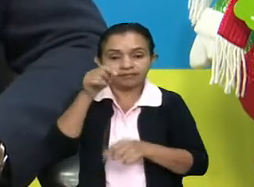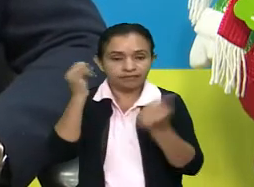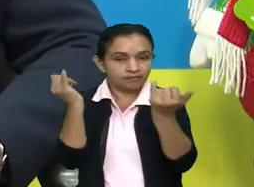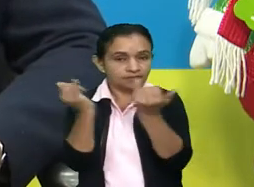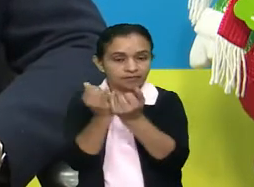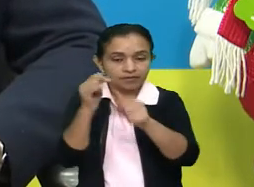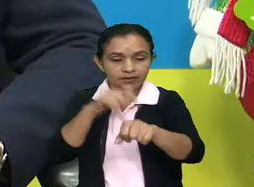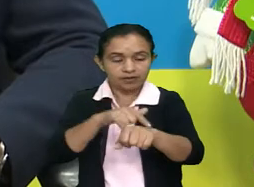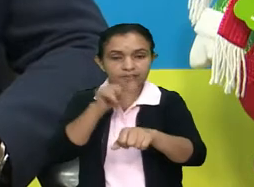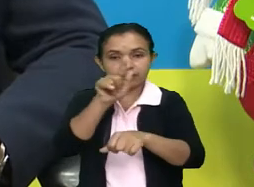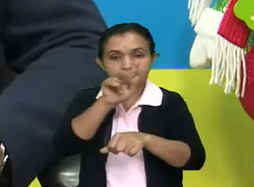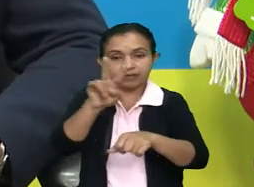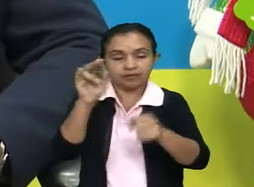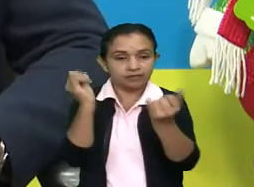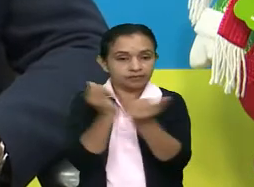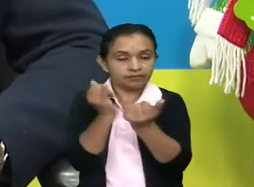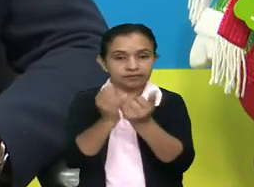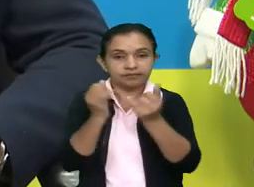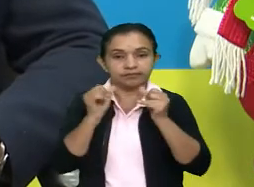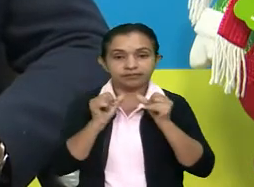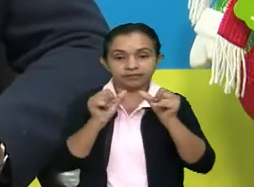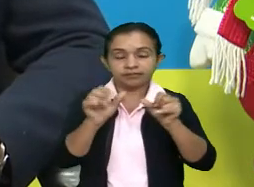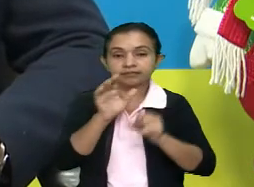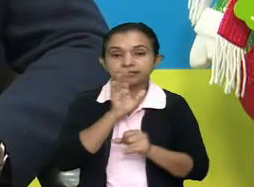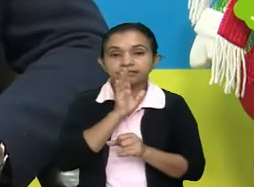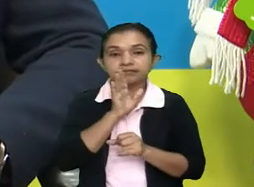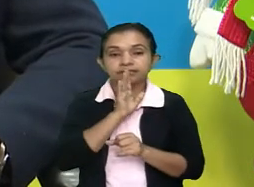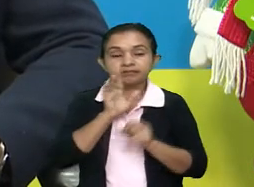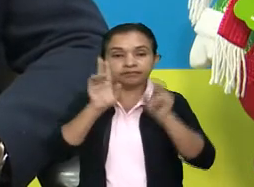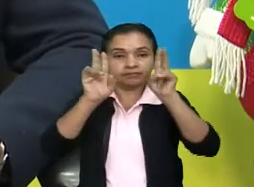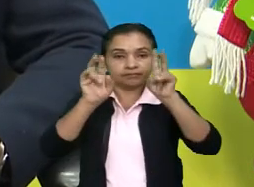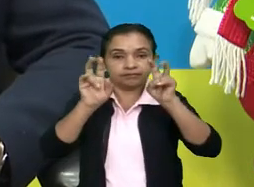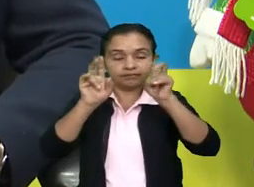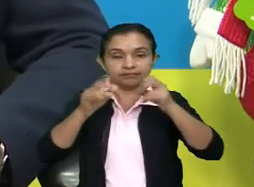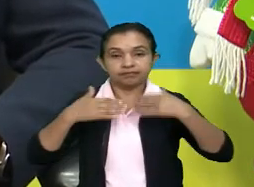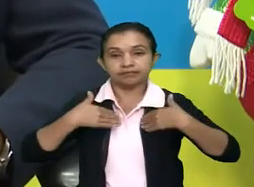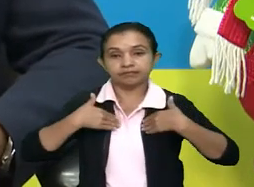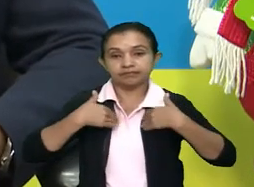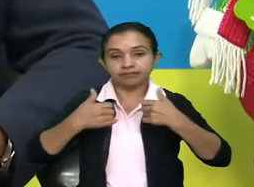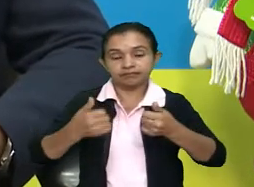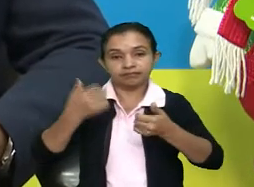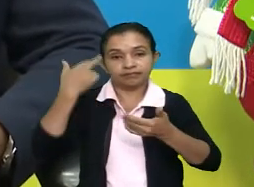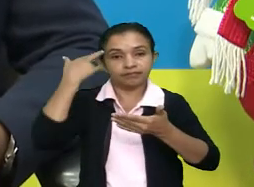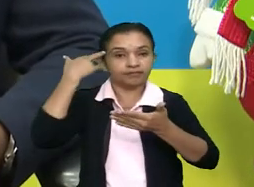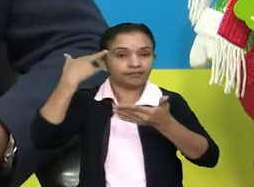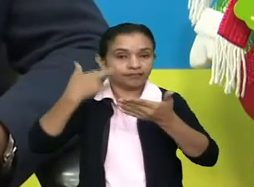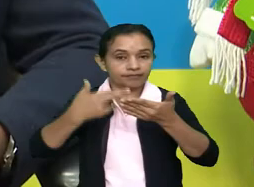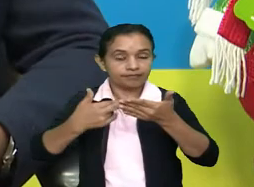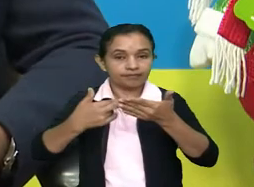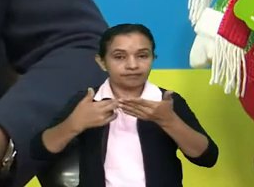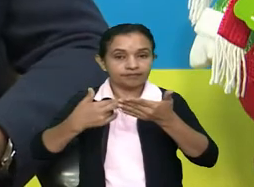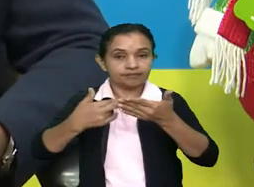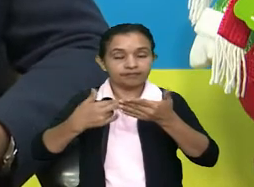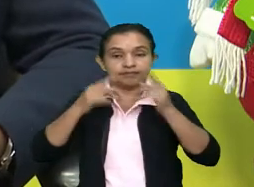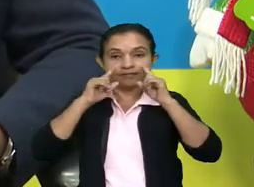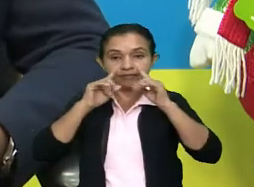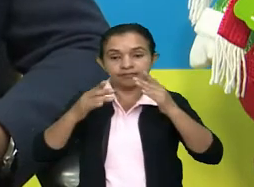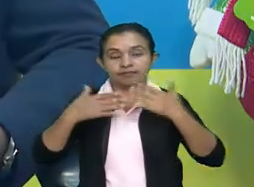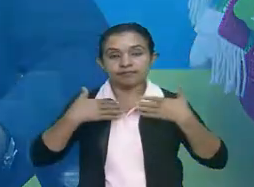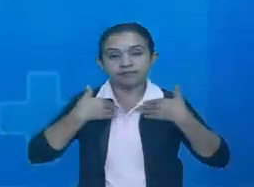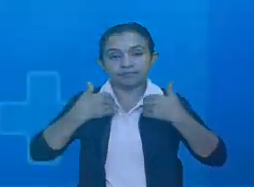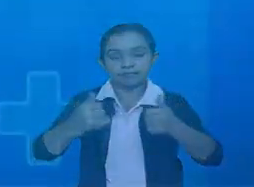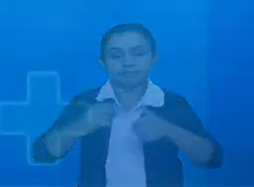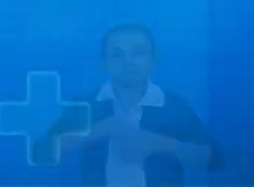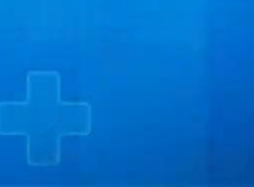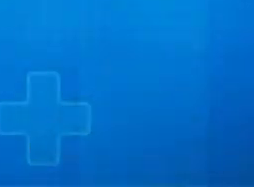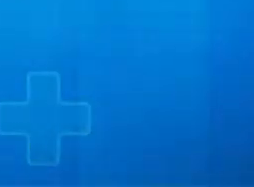obra y por este mismo canal para seguir conversando sobre temas de salud recuerda que prevenir también es salud